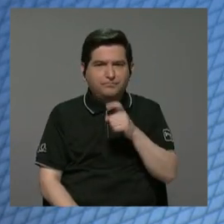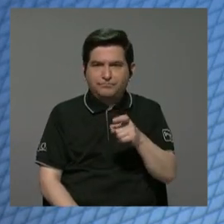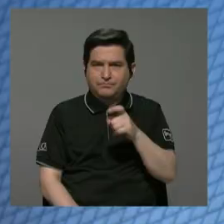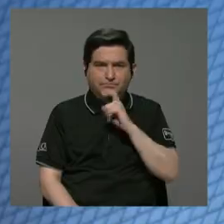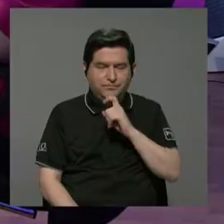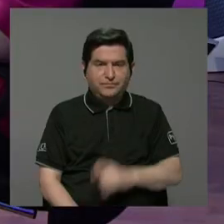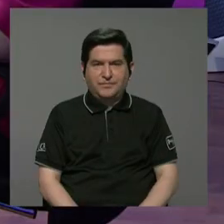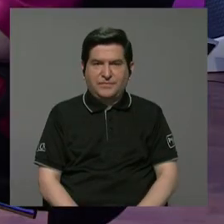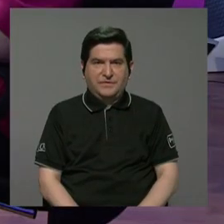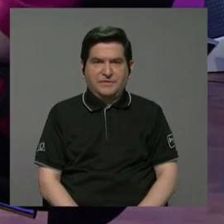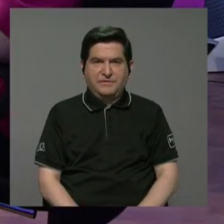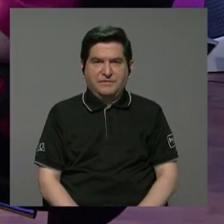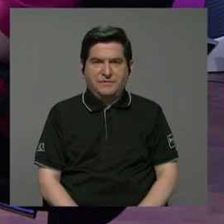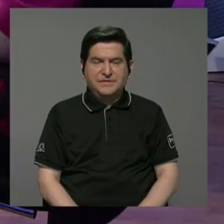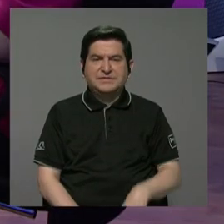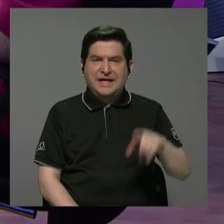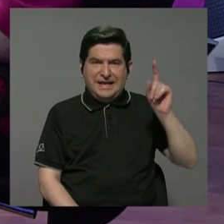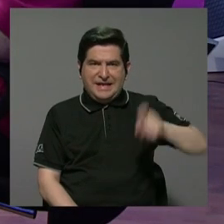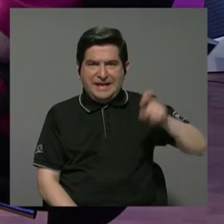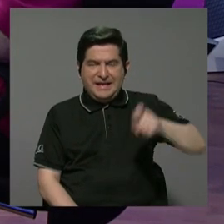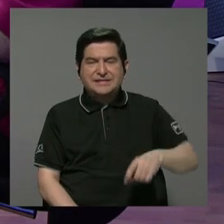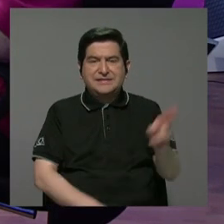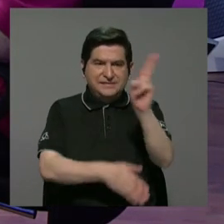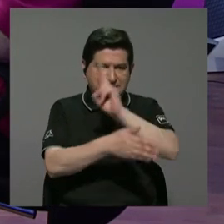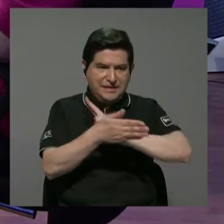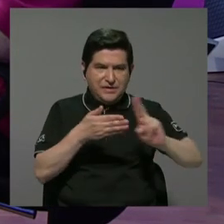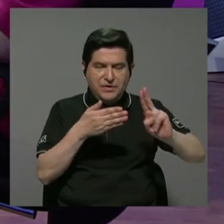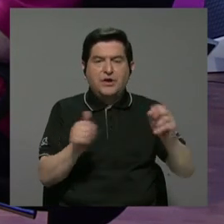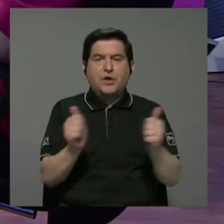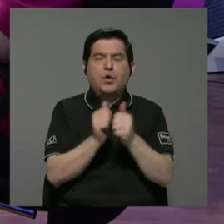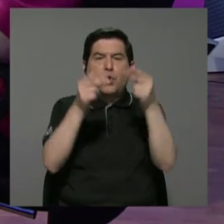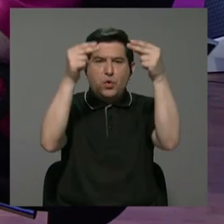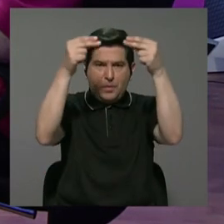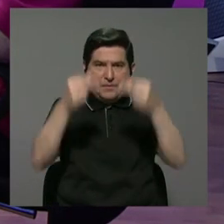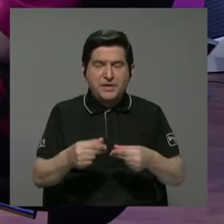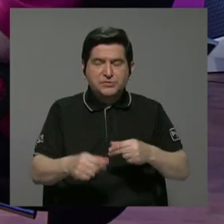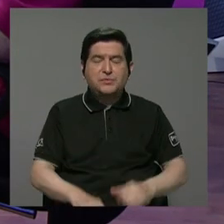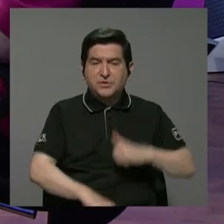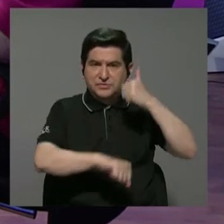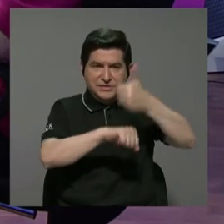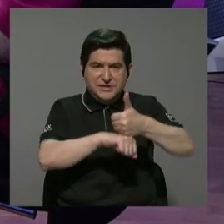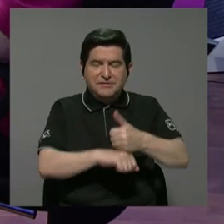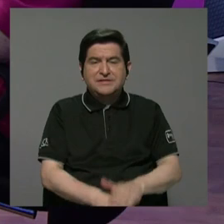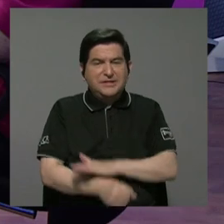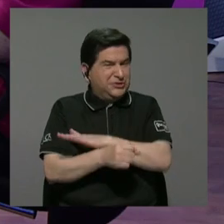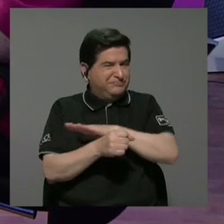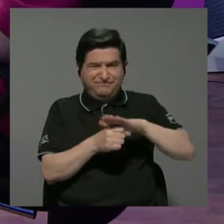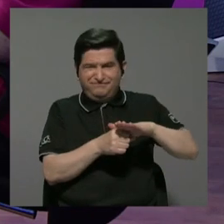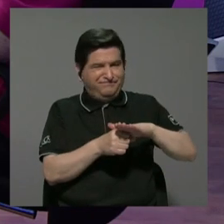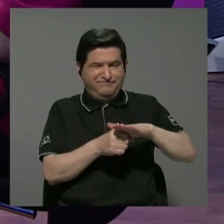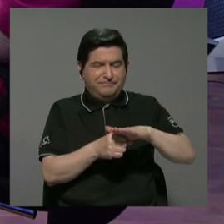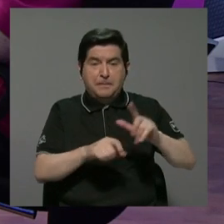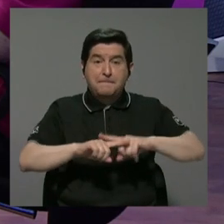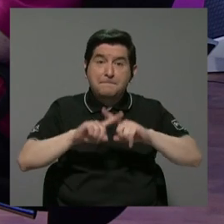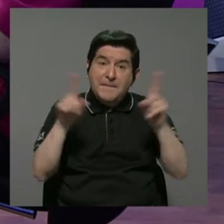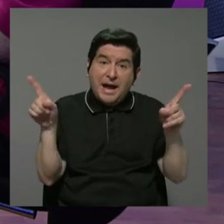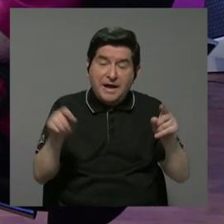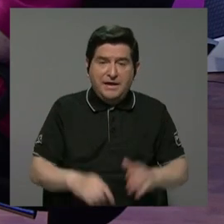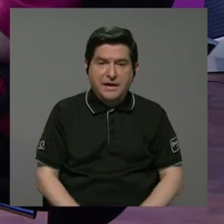se llenan las necesidades de las universidades con los presupuestos asignados, pero por lo